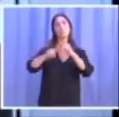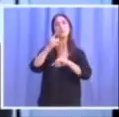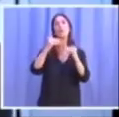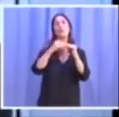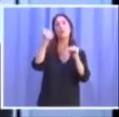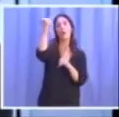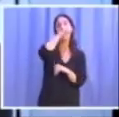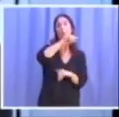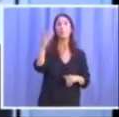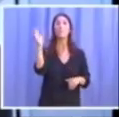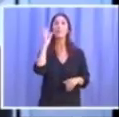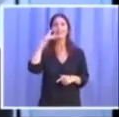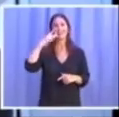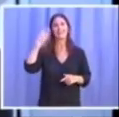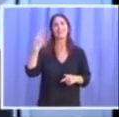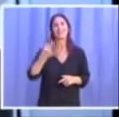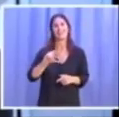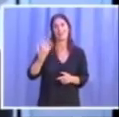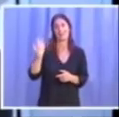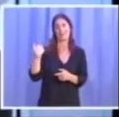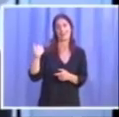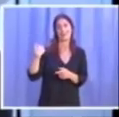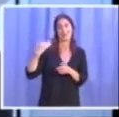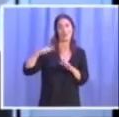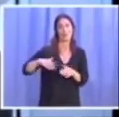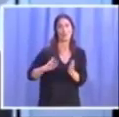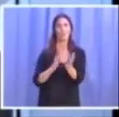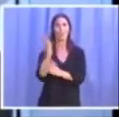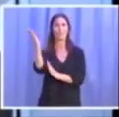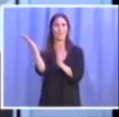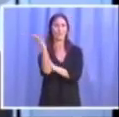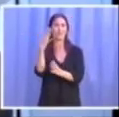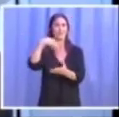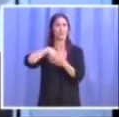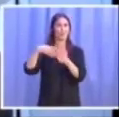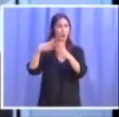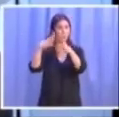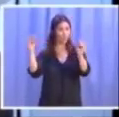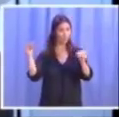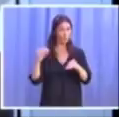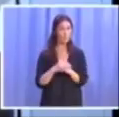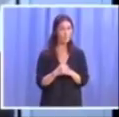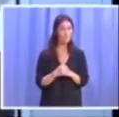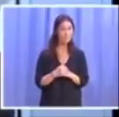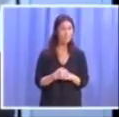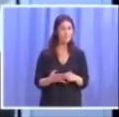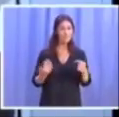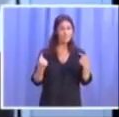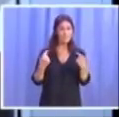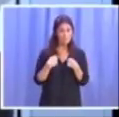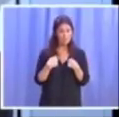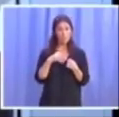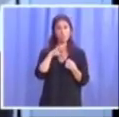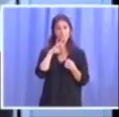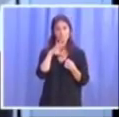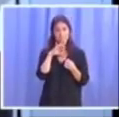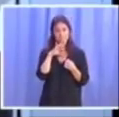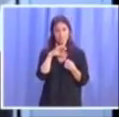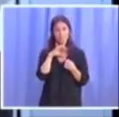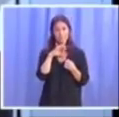entre hombres y mujeres en riesgo con la ultraderecha, como ha pasado en Andalucía. Yo me alegro mucho de